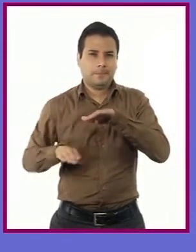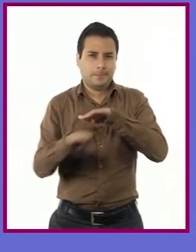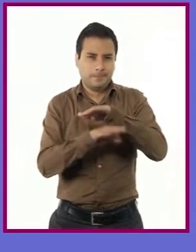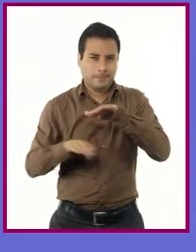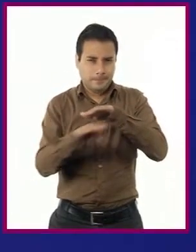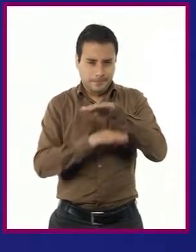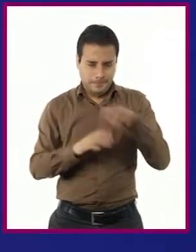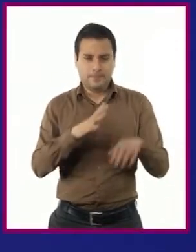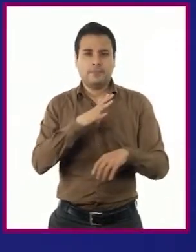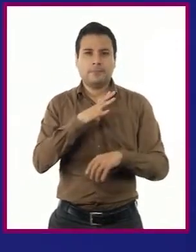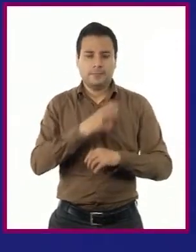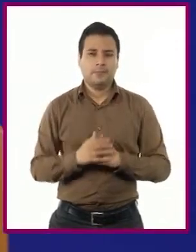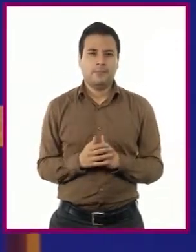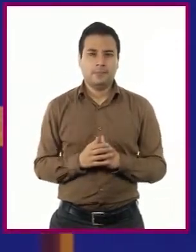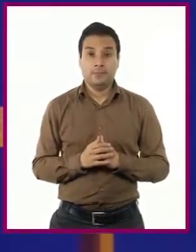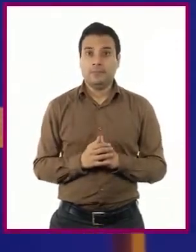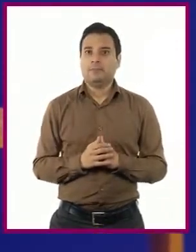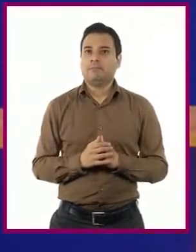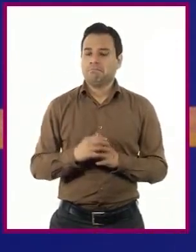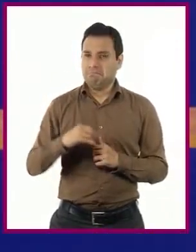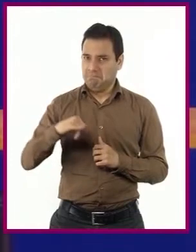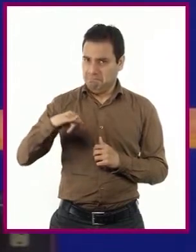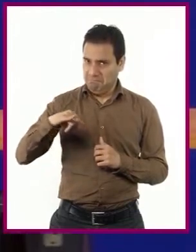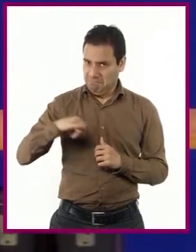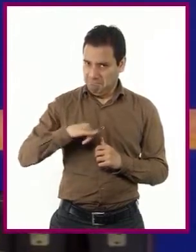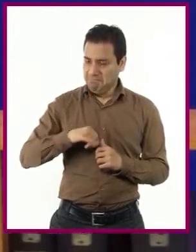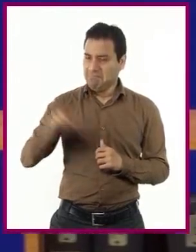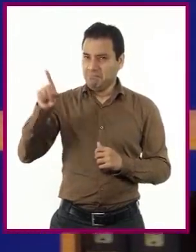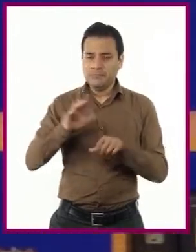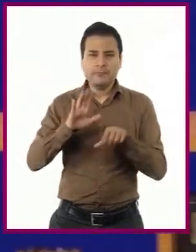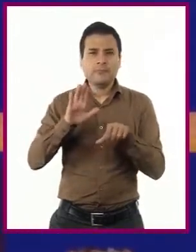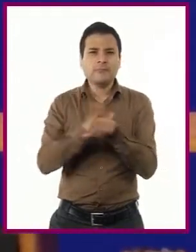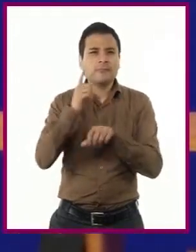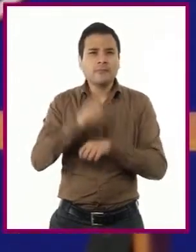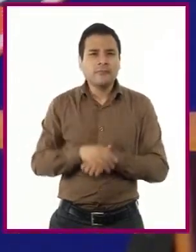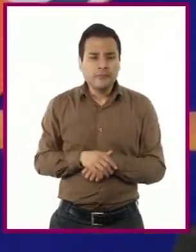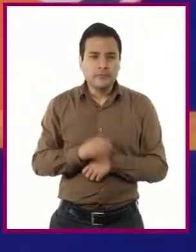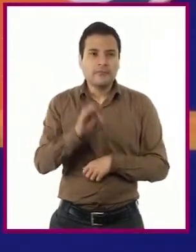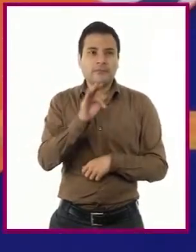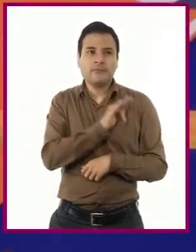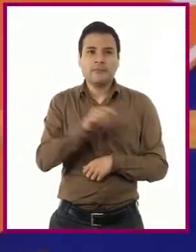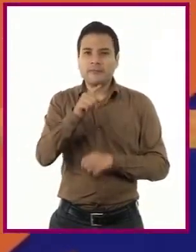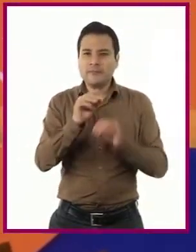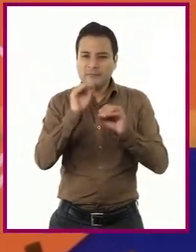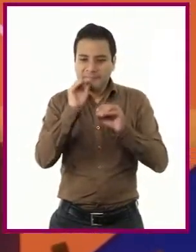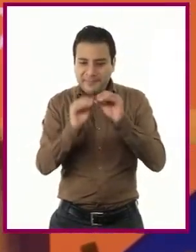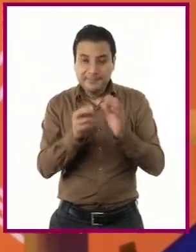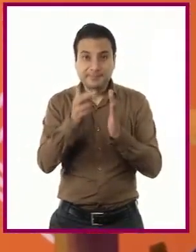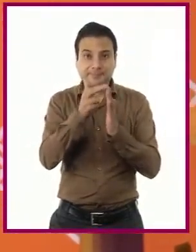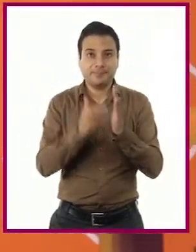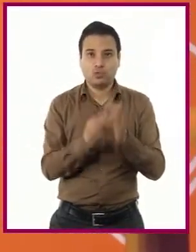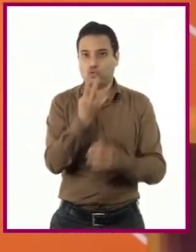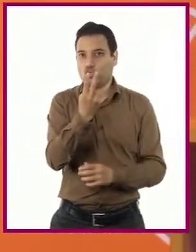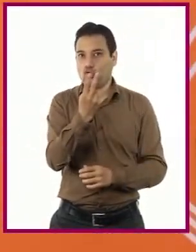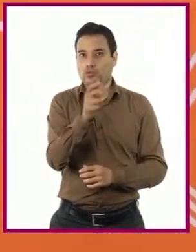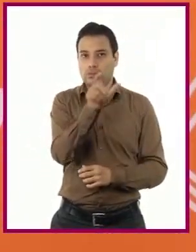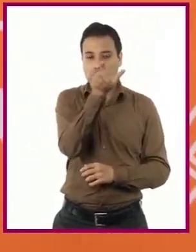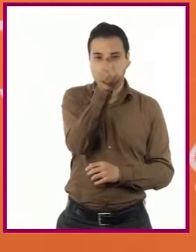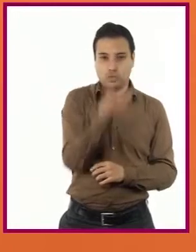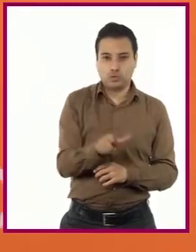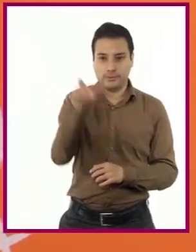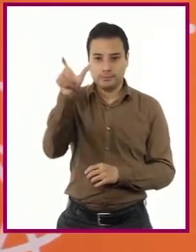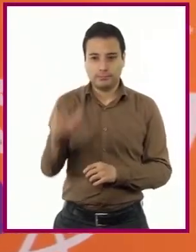tipográficos. Lo interesante del díptico es que nos da opción para diseñar el reglamento con 2 columnas. Este formato